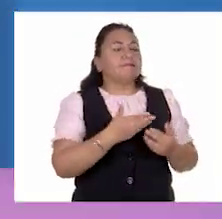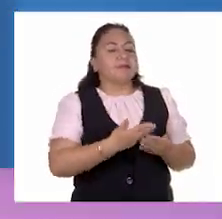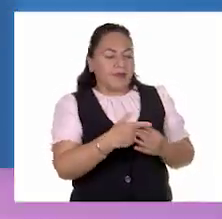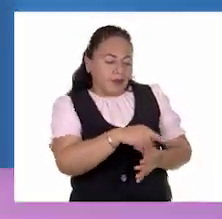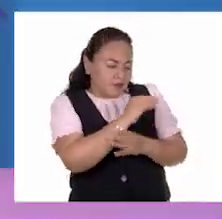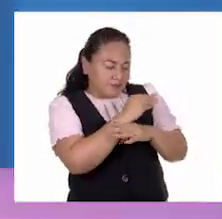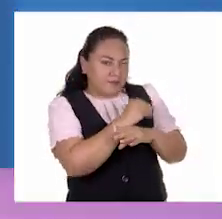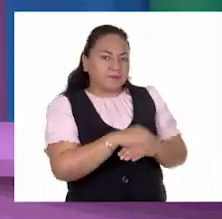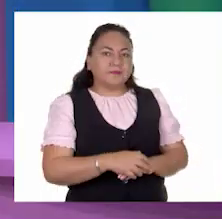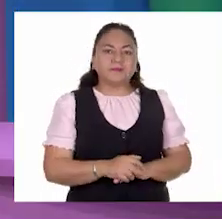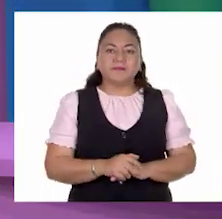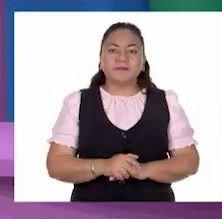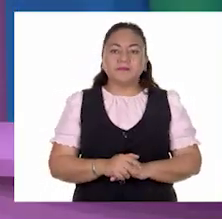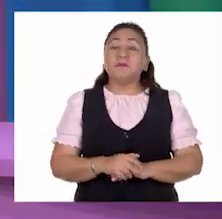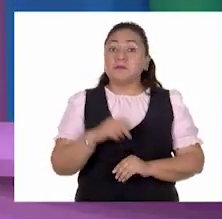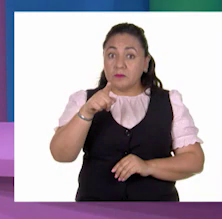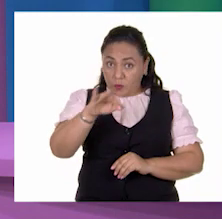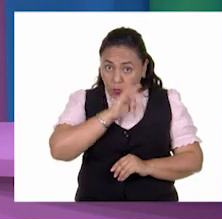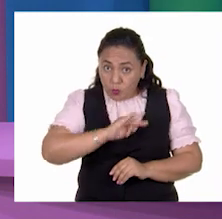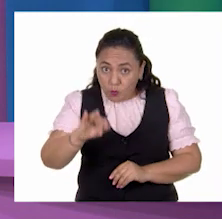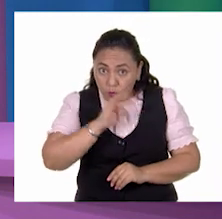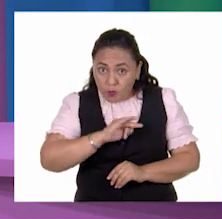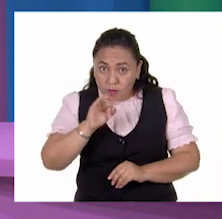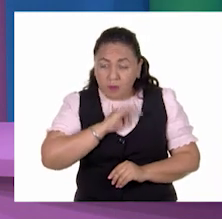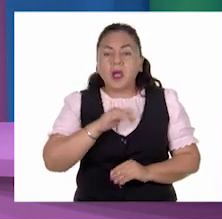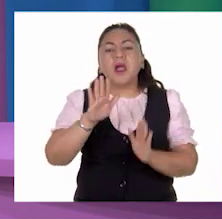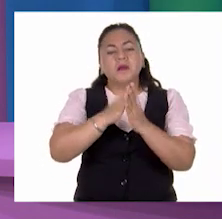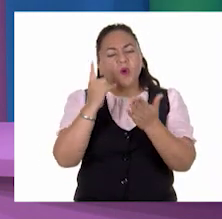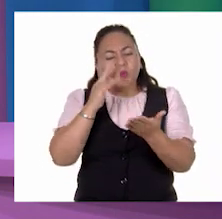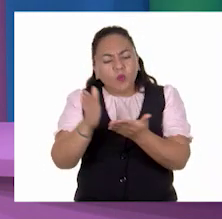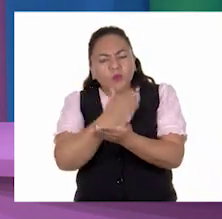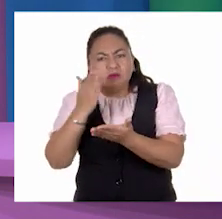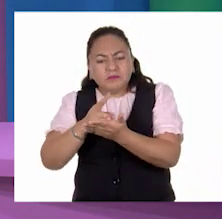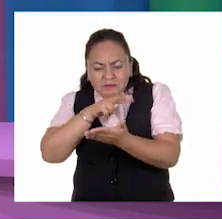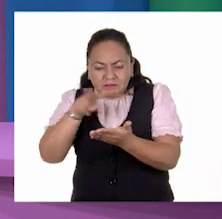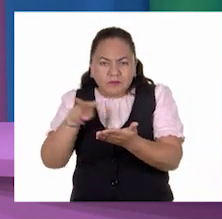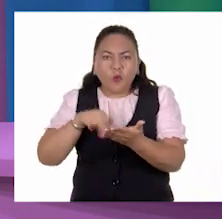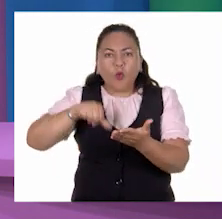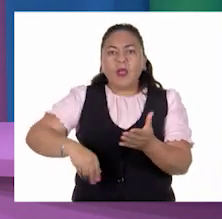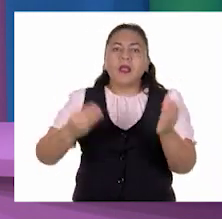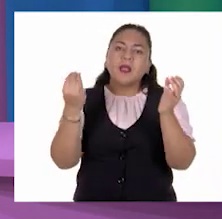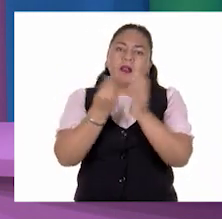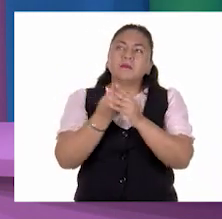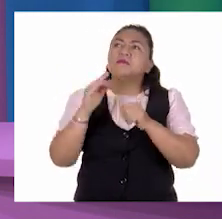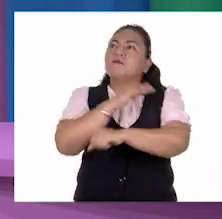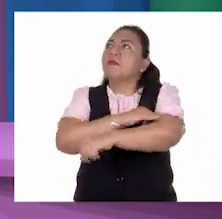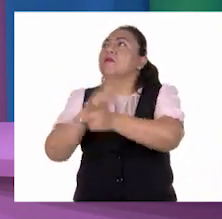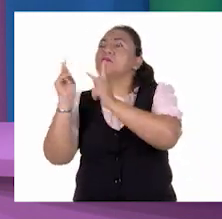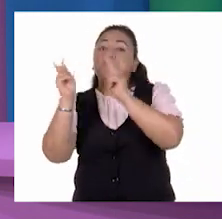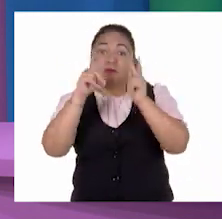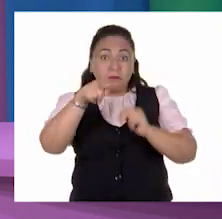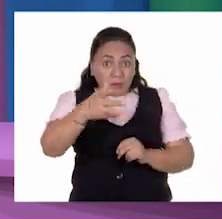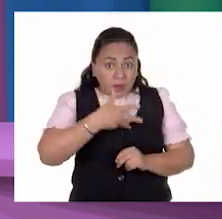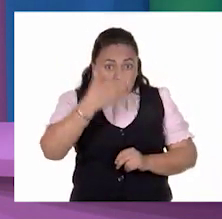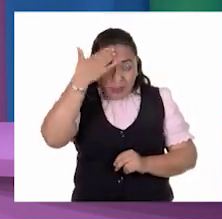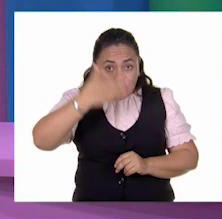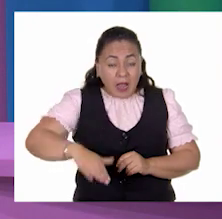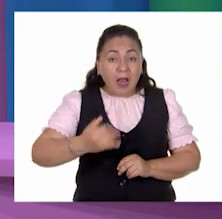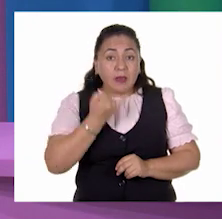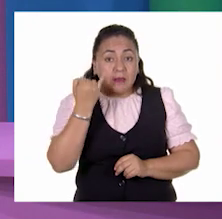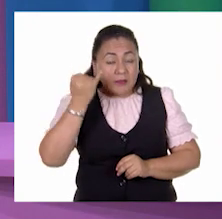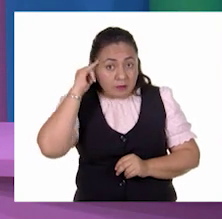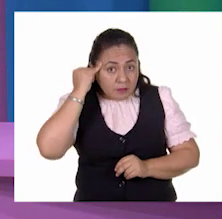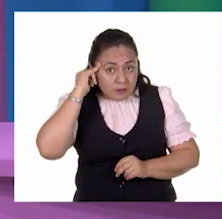Tom. Si te es posible, consulta otros libros y comenta el tema de hoy con tu familia. Si tienes la fortuna de hablar una